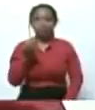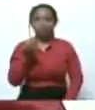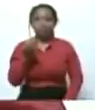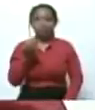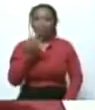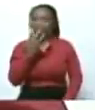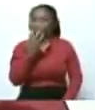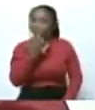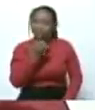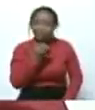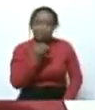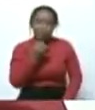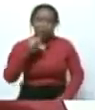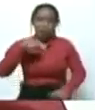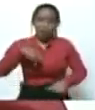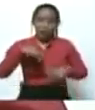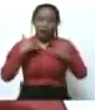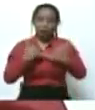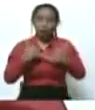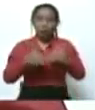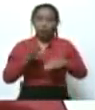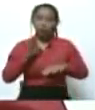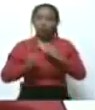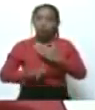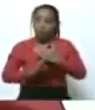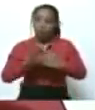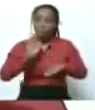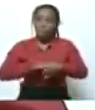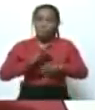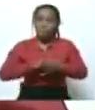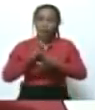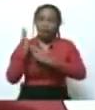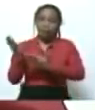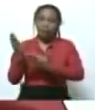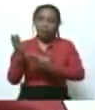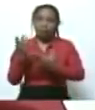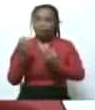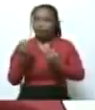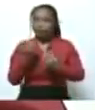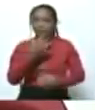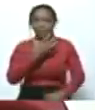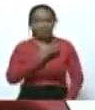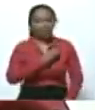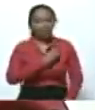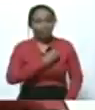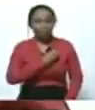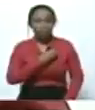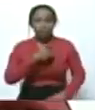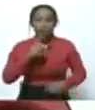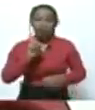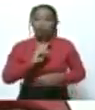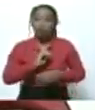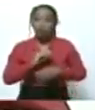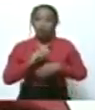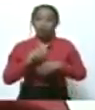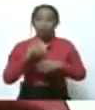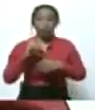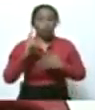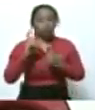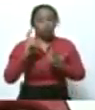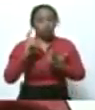triste que a estas alturas todavía ocurra eso. Muy triste. No descartamos para